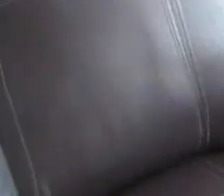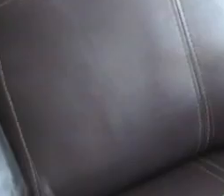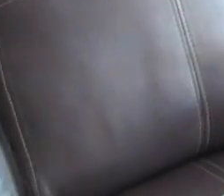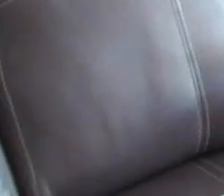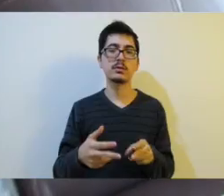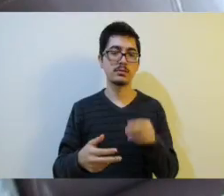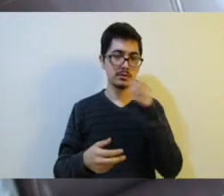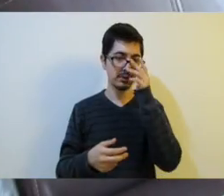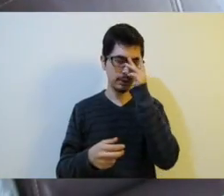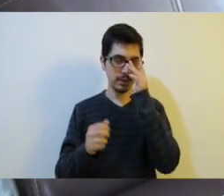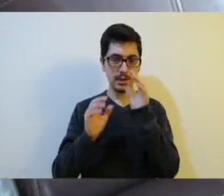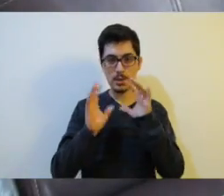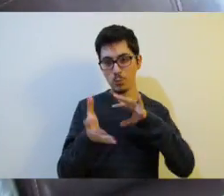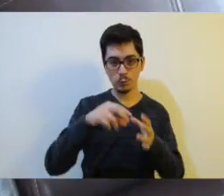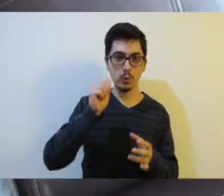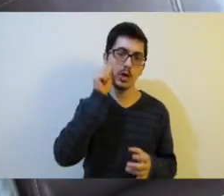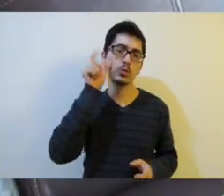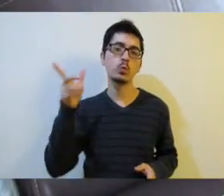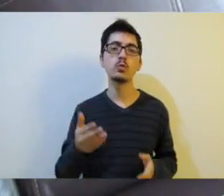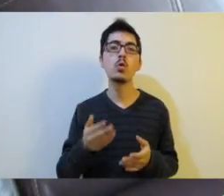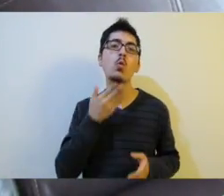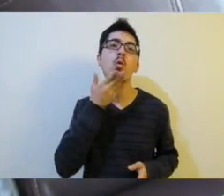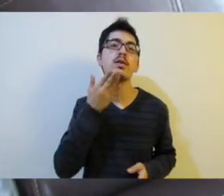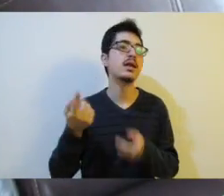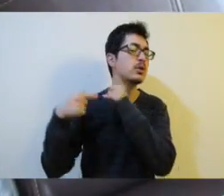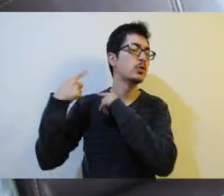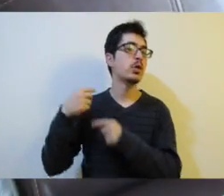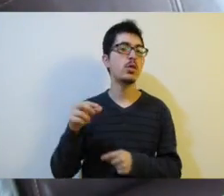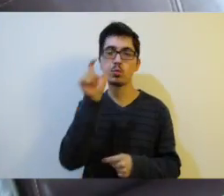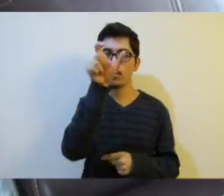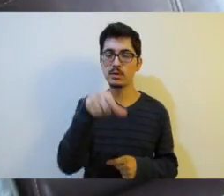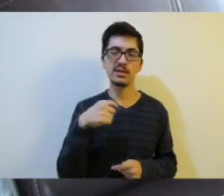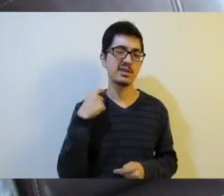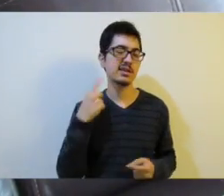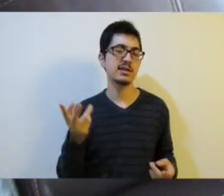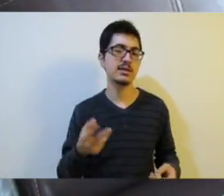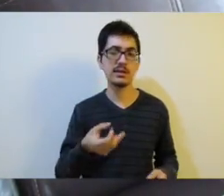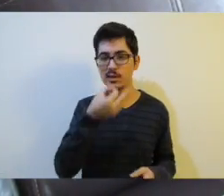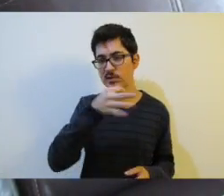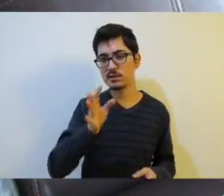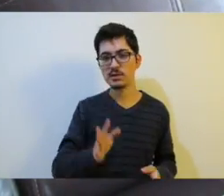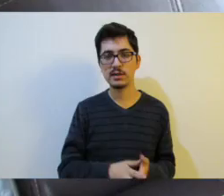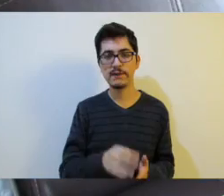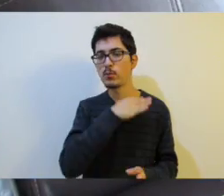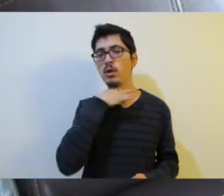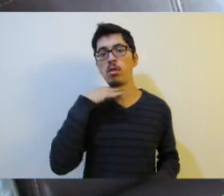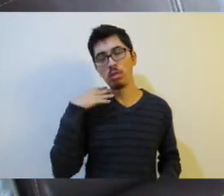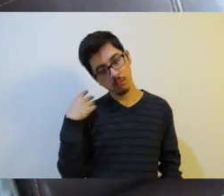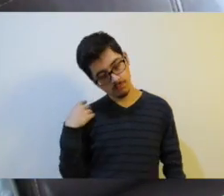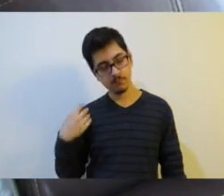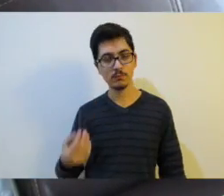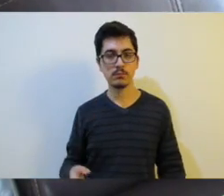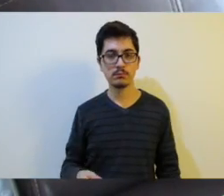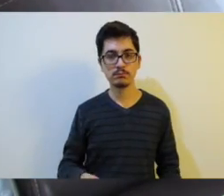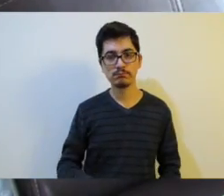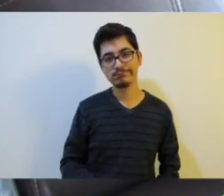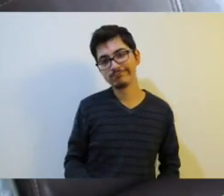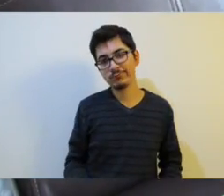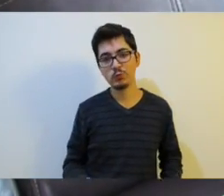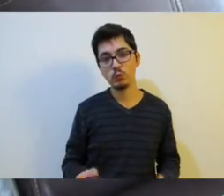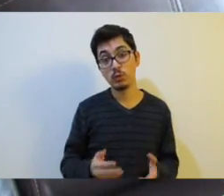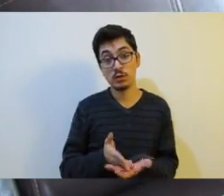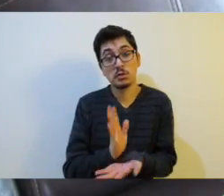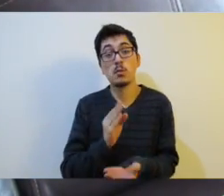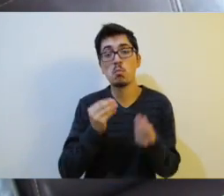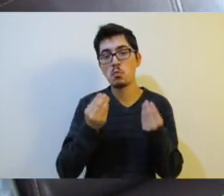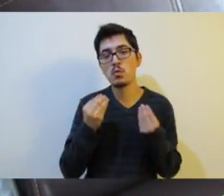hacer. El Mundo Azul nos cuenta la historia de un hombre que... automáticamente le dijeron de que se iba a morir. Un inicio